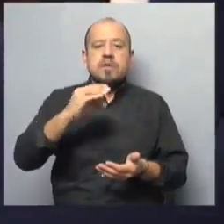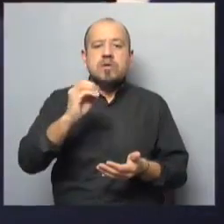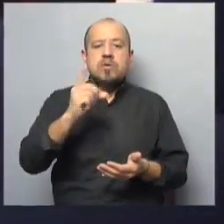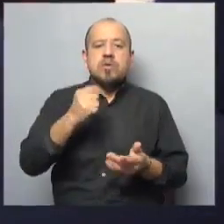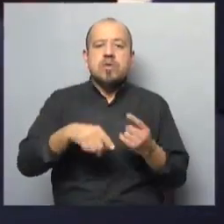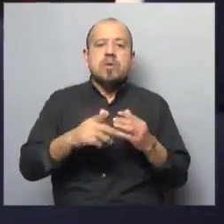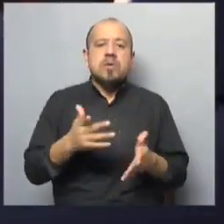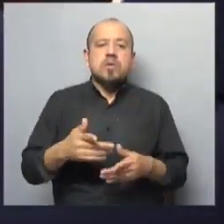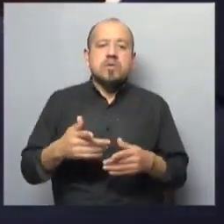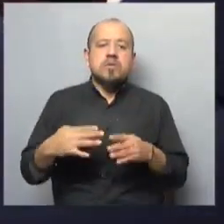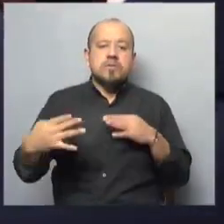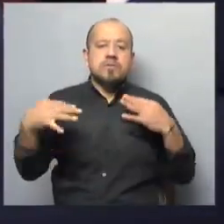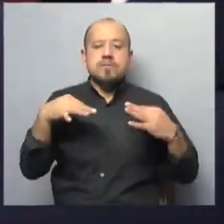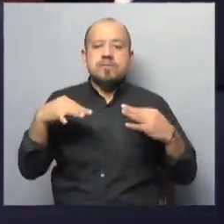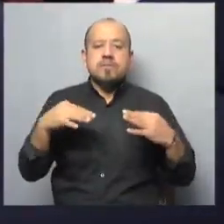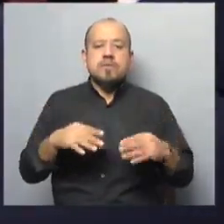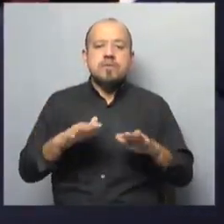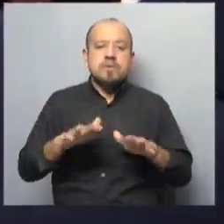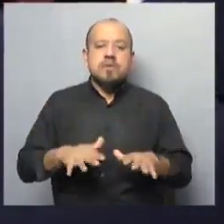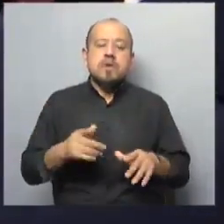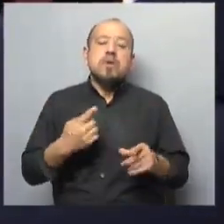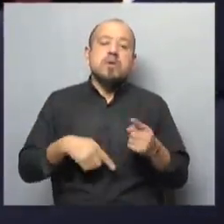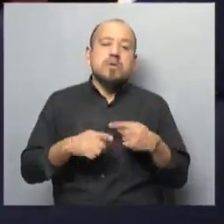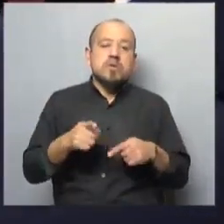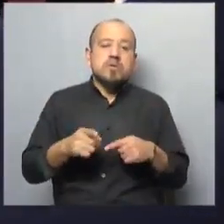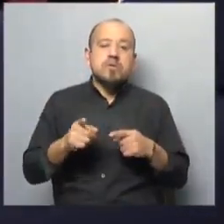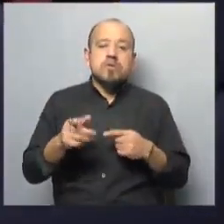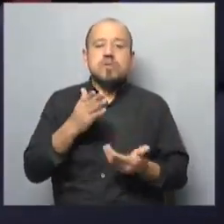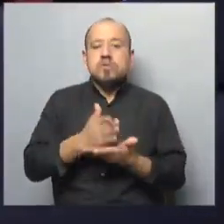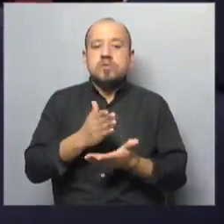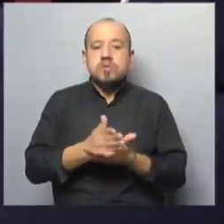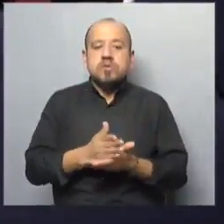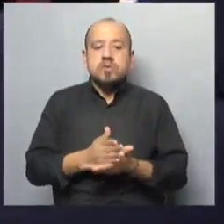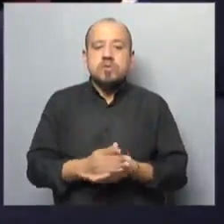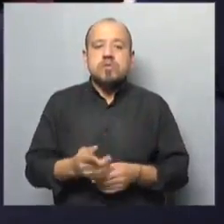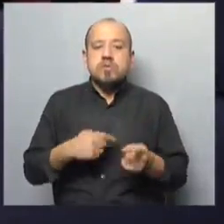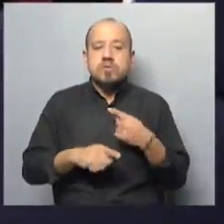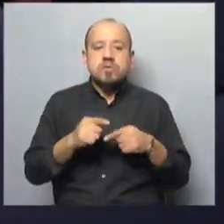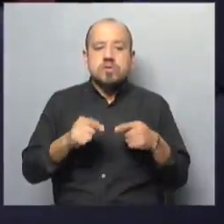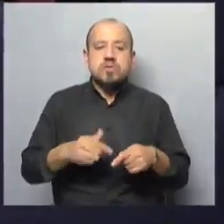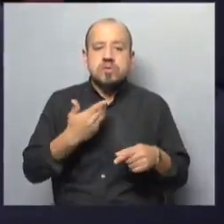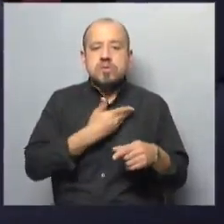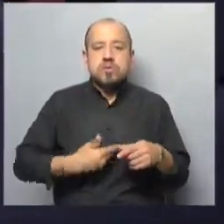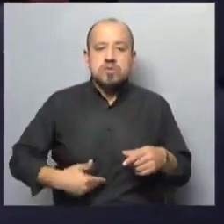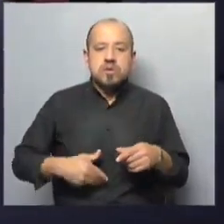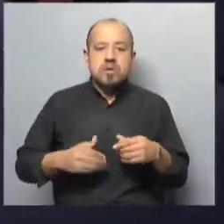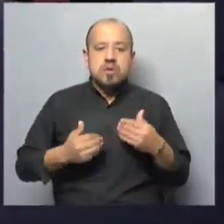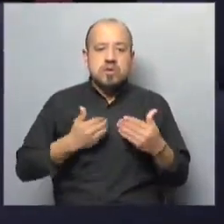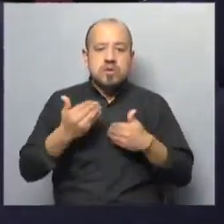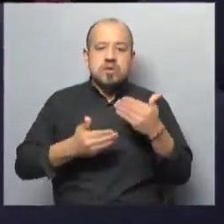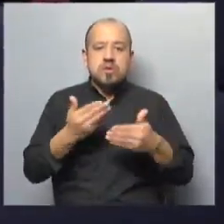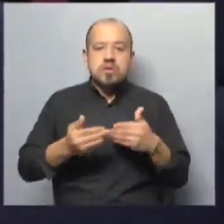oponen para frenar o para trancar dentro de su legítimo derecho, pero lo que queda claro es que el gobierno va a avanzar porque